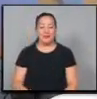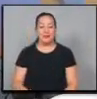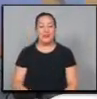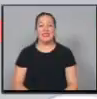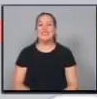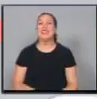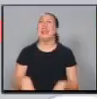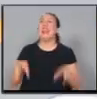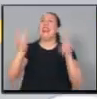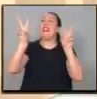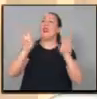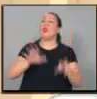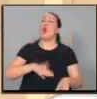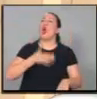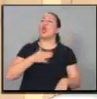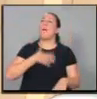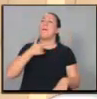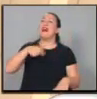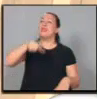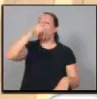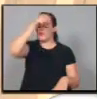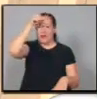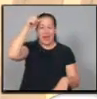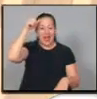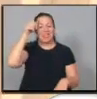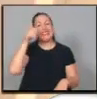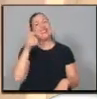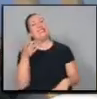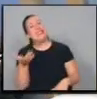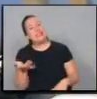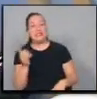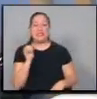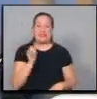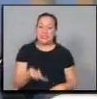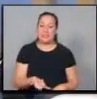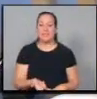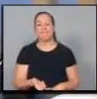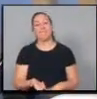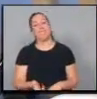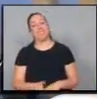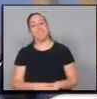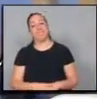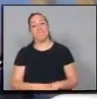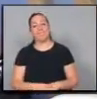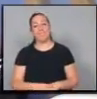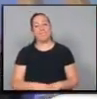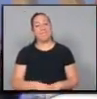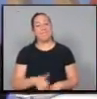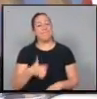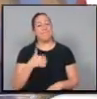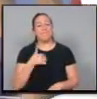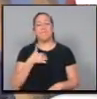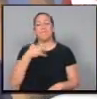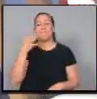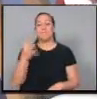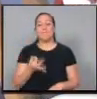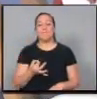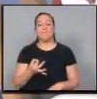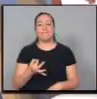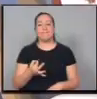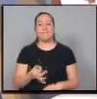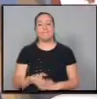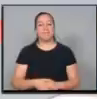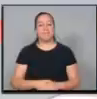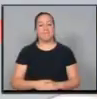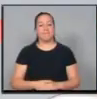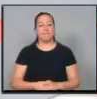de Romance del Verano? Sí. Yo en lugar, le sacaría una L a ese título. ¿De verano? Ah,